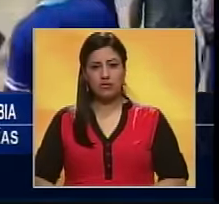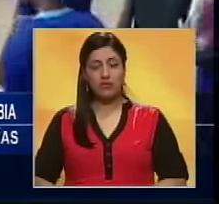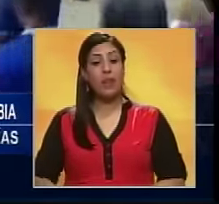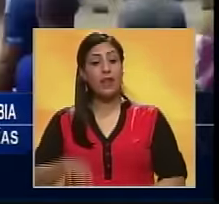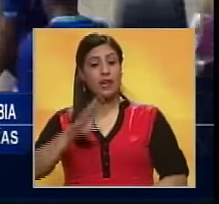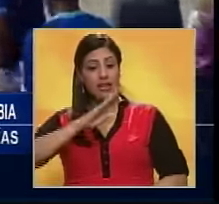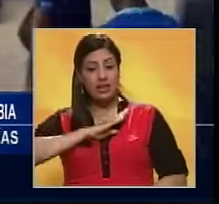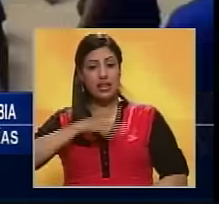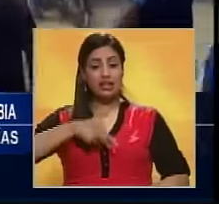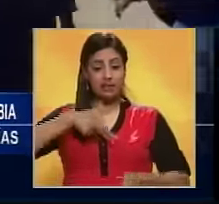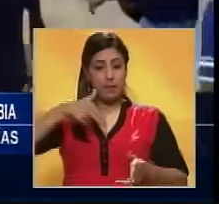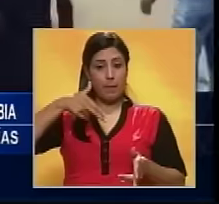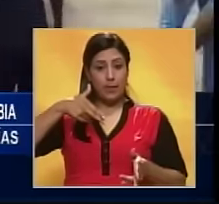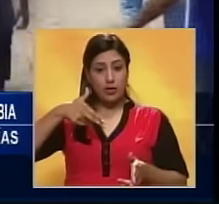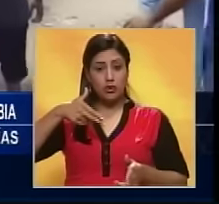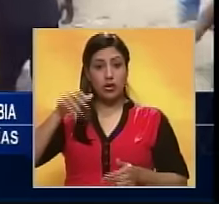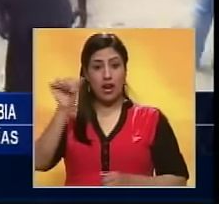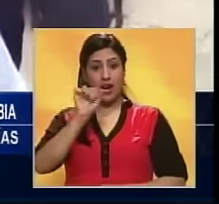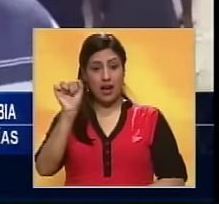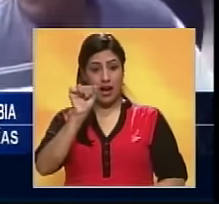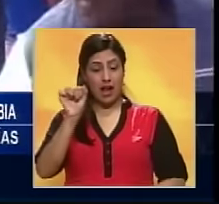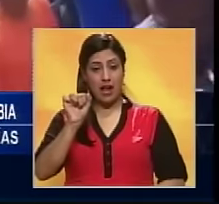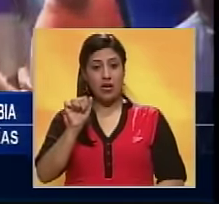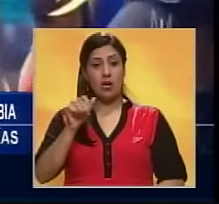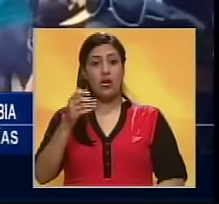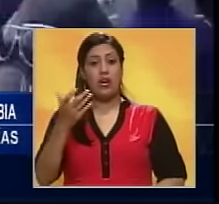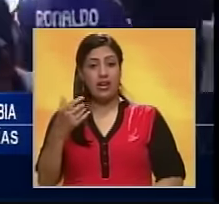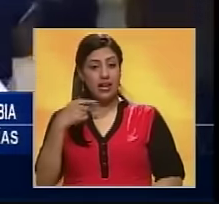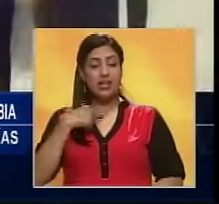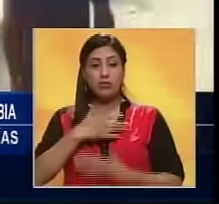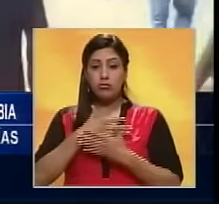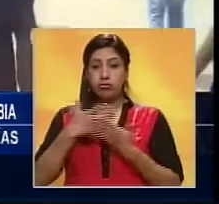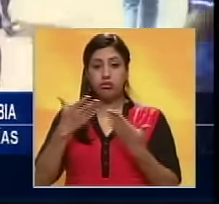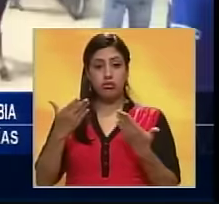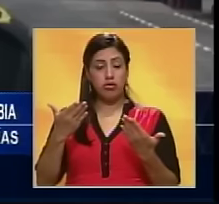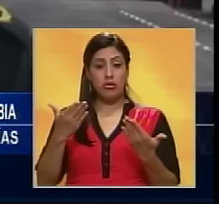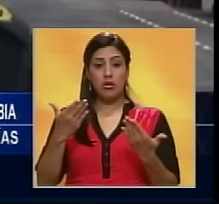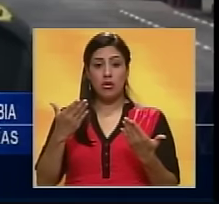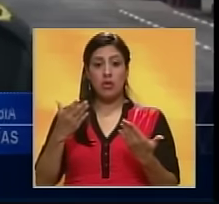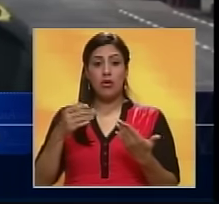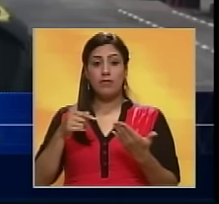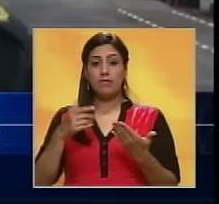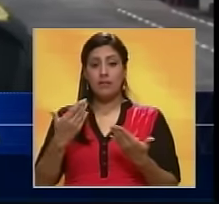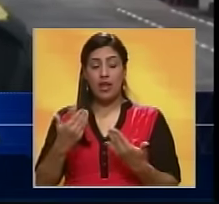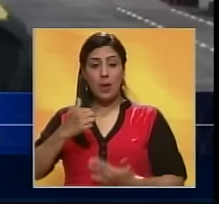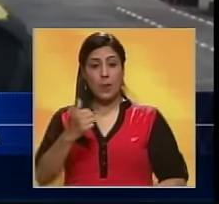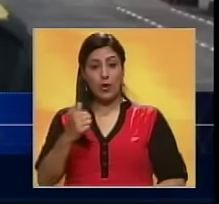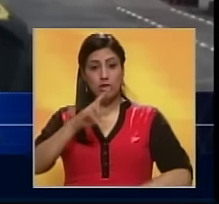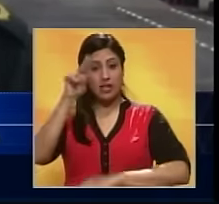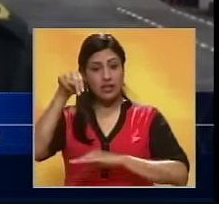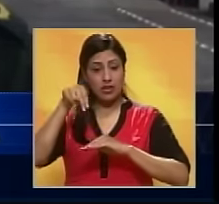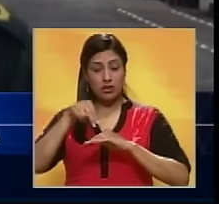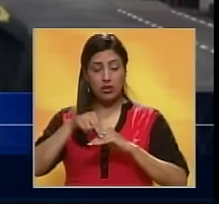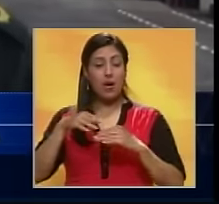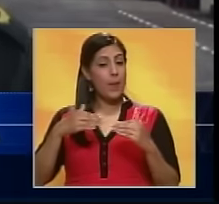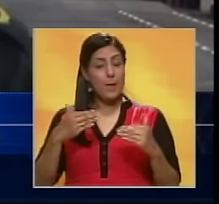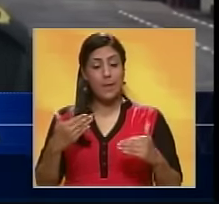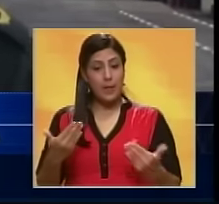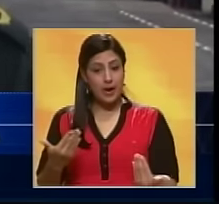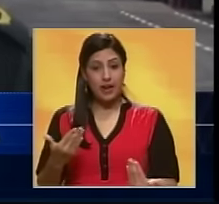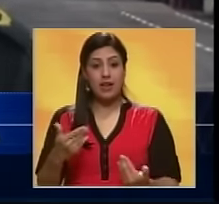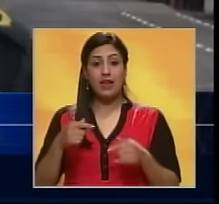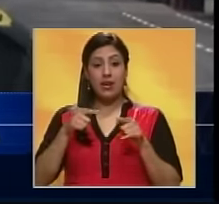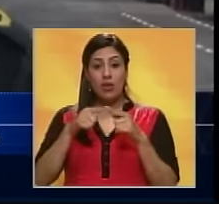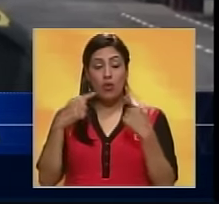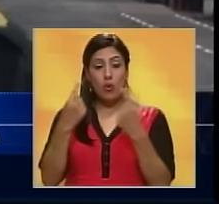Tenían unas armas de fuego en el vehículo, lo cuales quedan a disposición de la Policía Nacional para que ya por